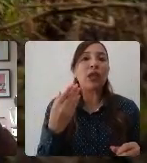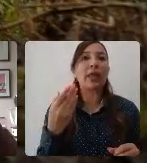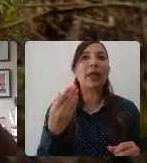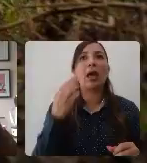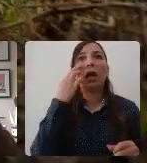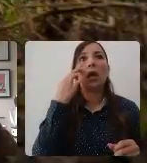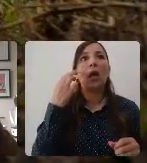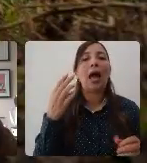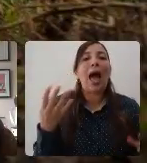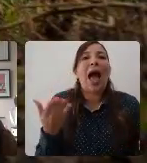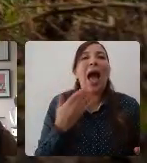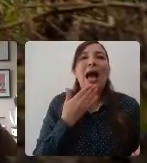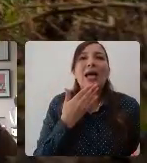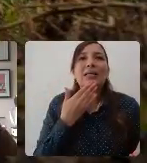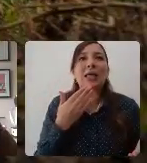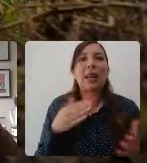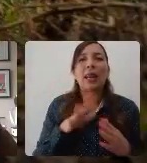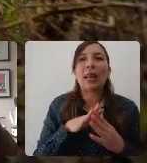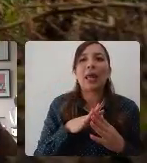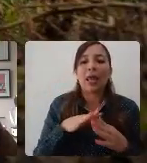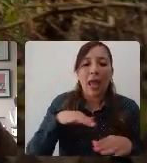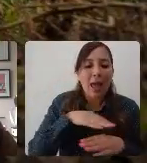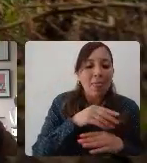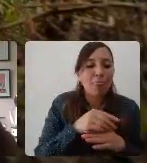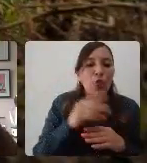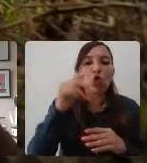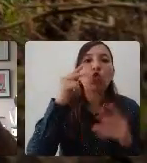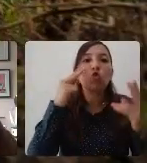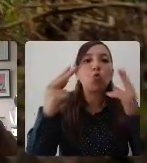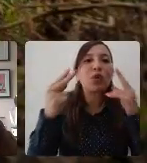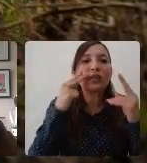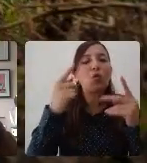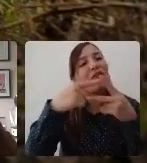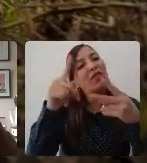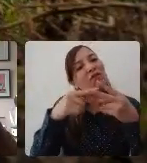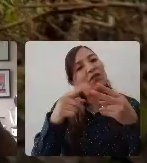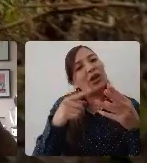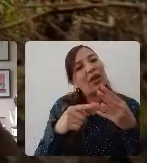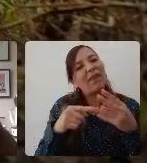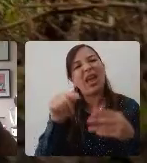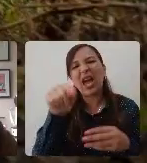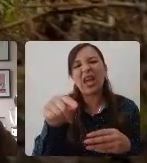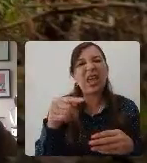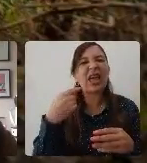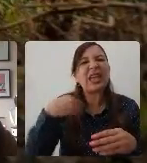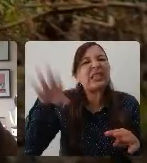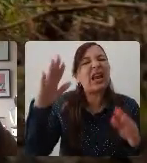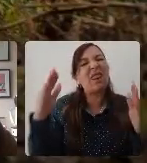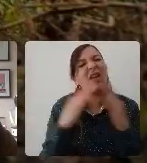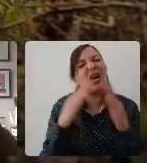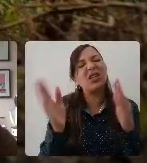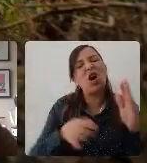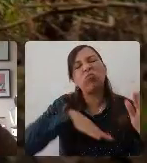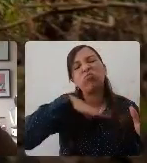turista promedio entonces busca alejarse mucho también de su rutina ha estado mucho tiempo en casa no busca